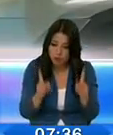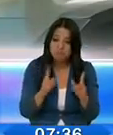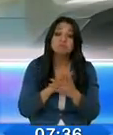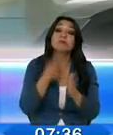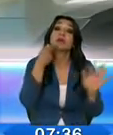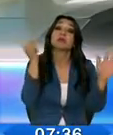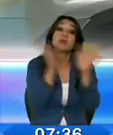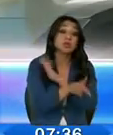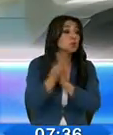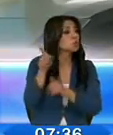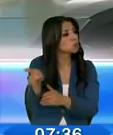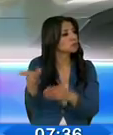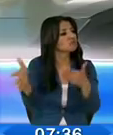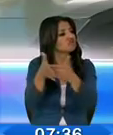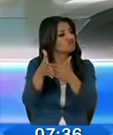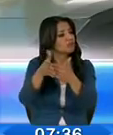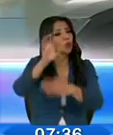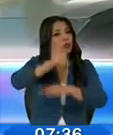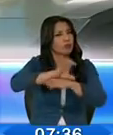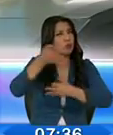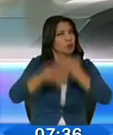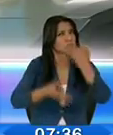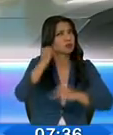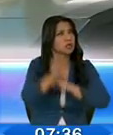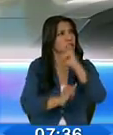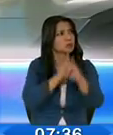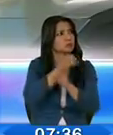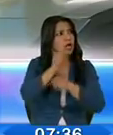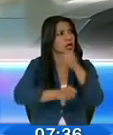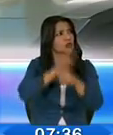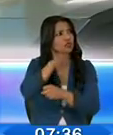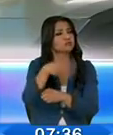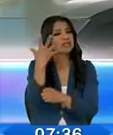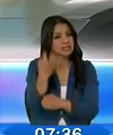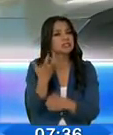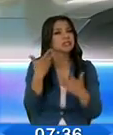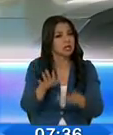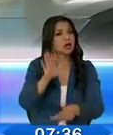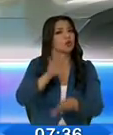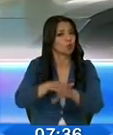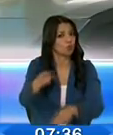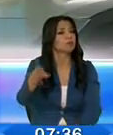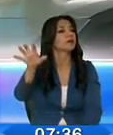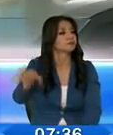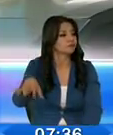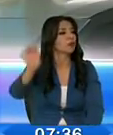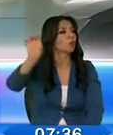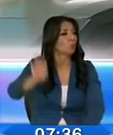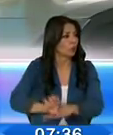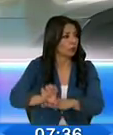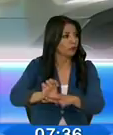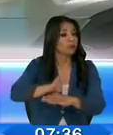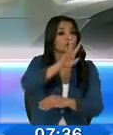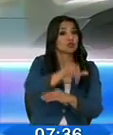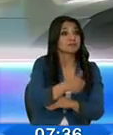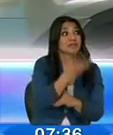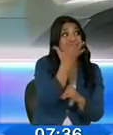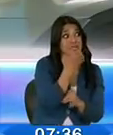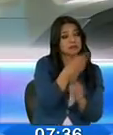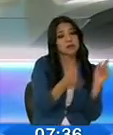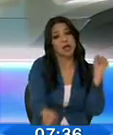Demanda al Ecuador y el Tribunal Arbitral en el año 2015 ya declara la responsabilidad del Ecuador. De 2015 a la